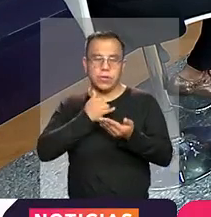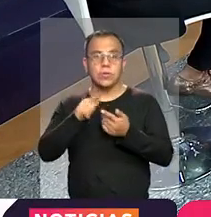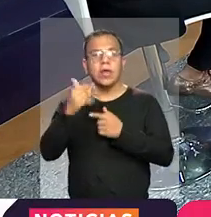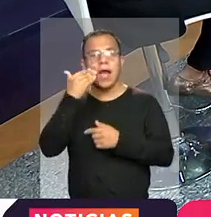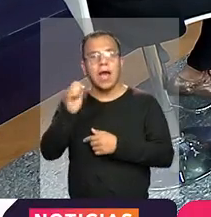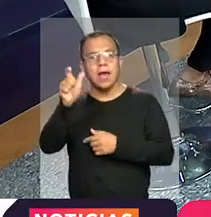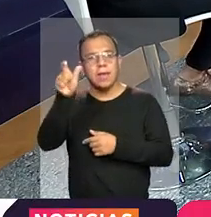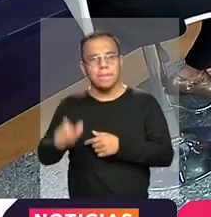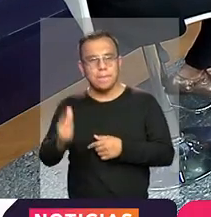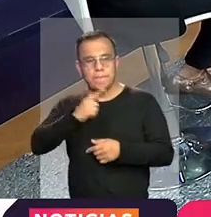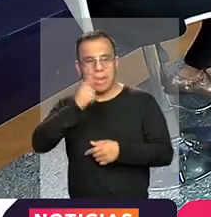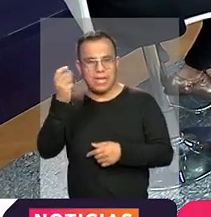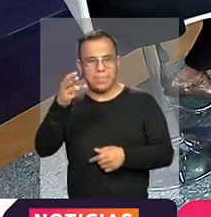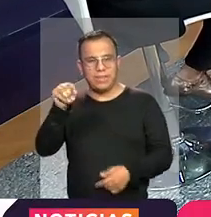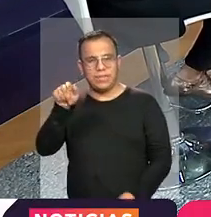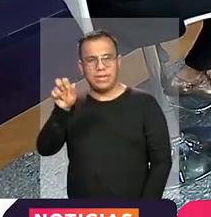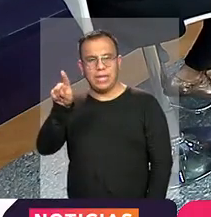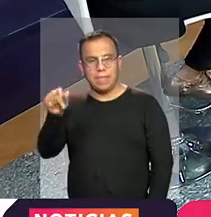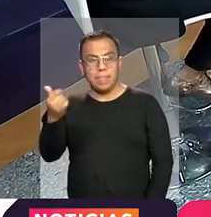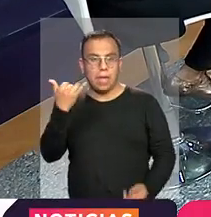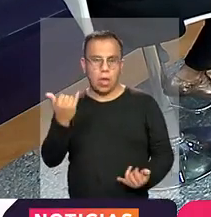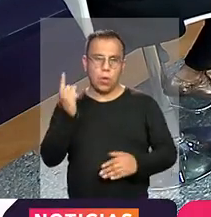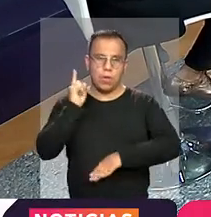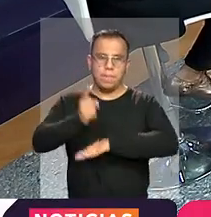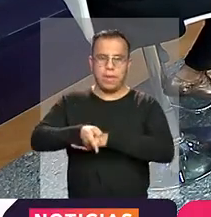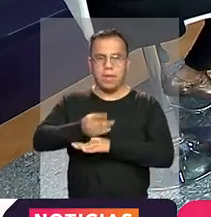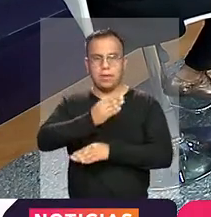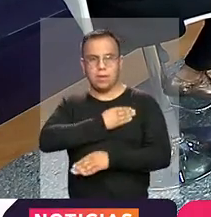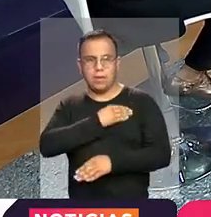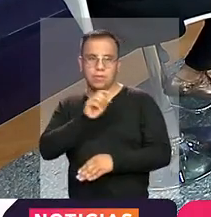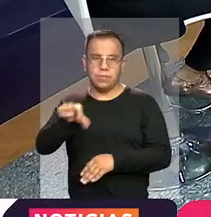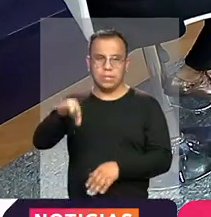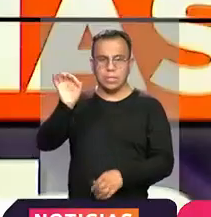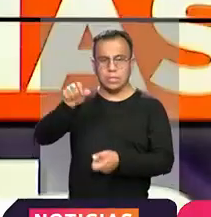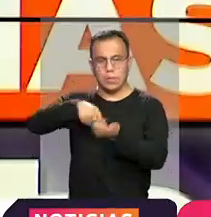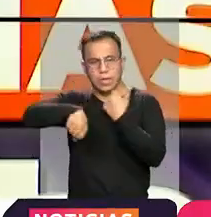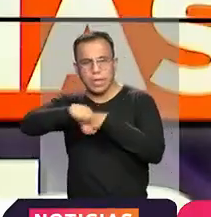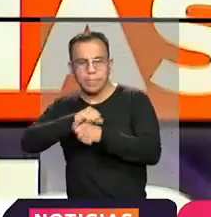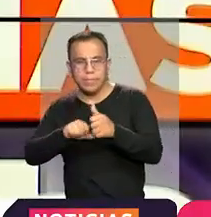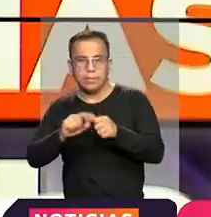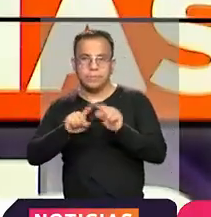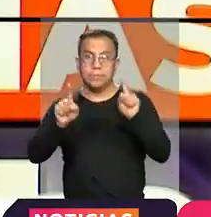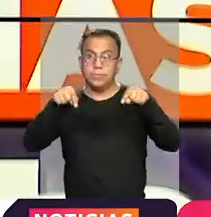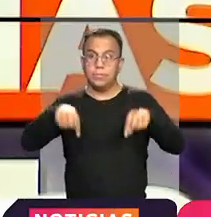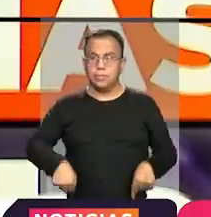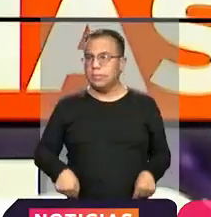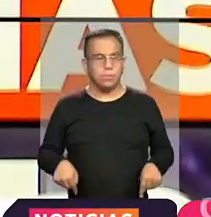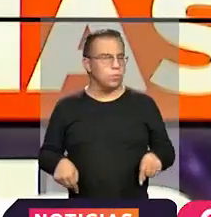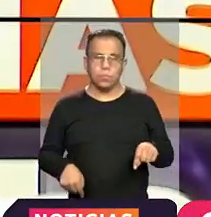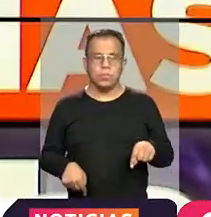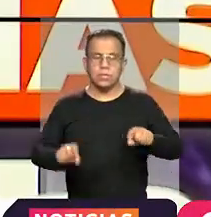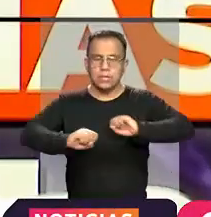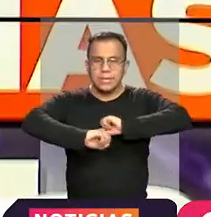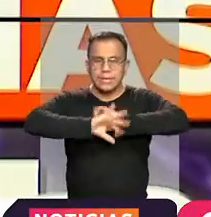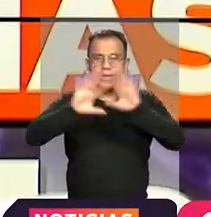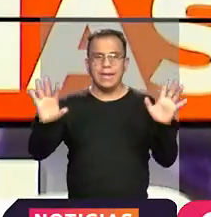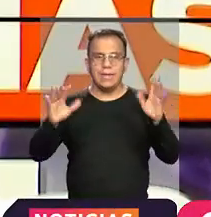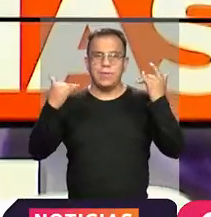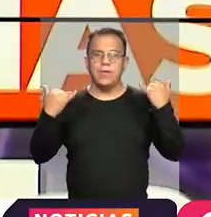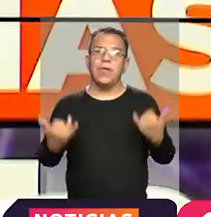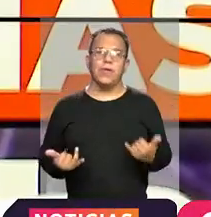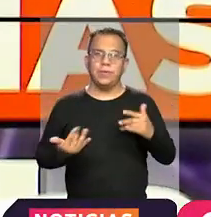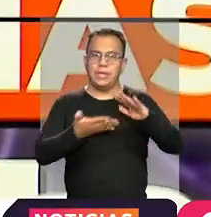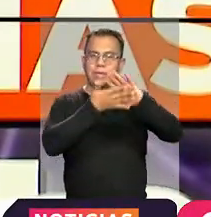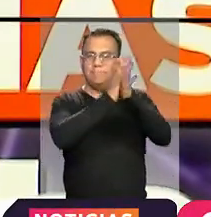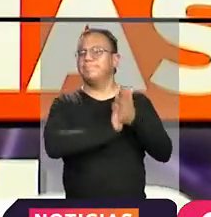todavía esa hegemonía o esa imagen de que uribe es el que pone o quita en el congreso no yo creo que acá estamos viendo el ocaso del